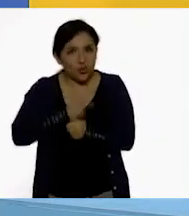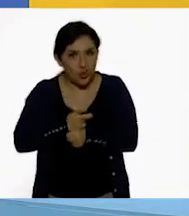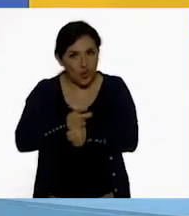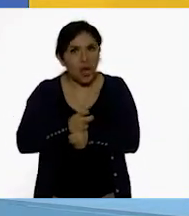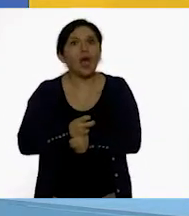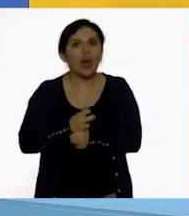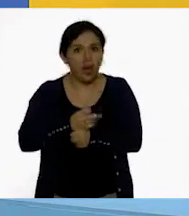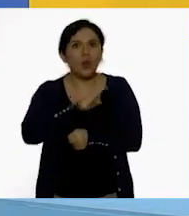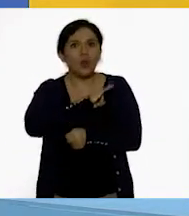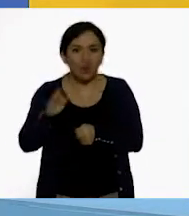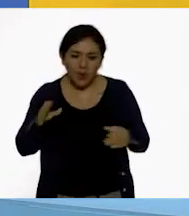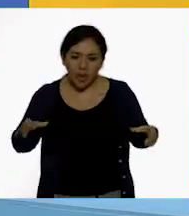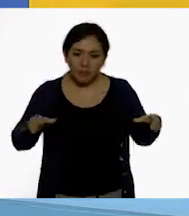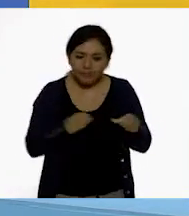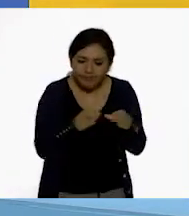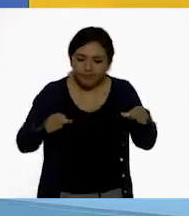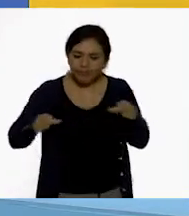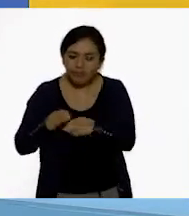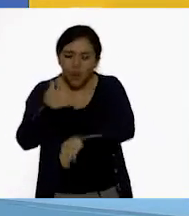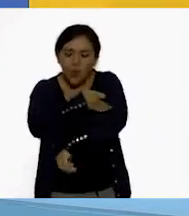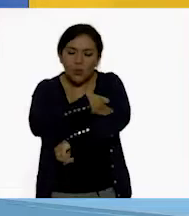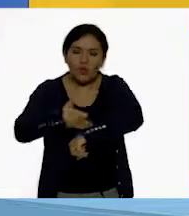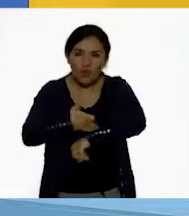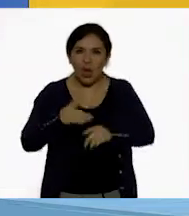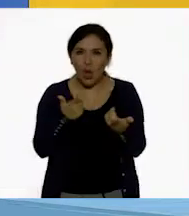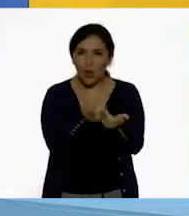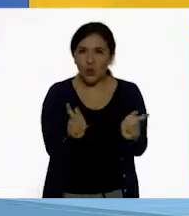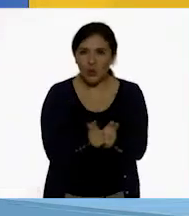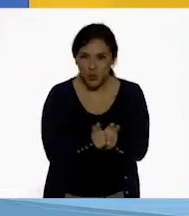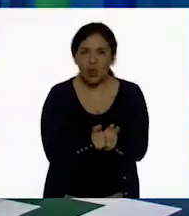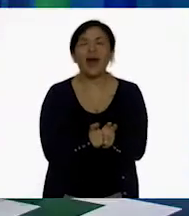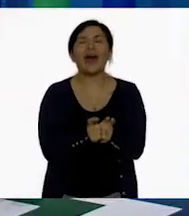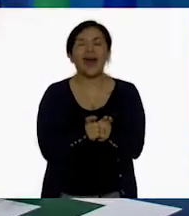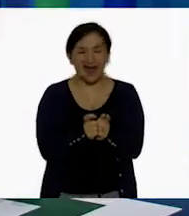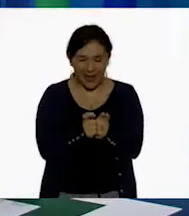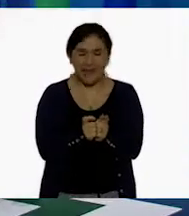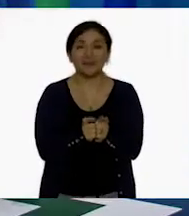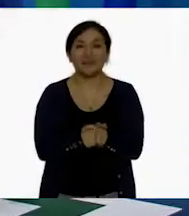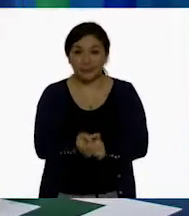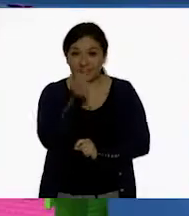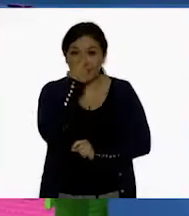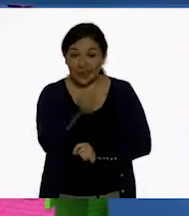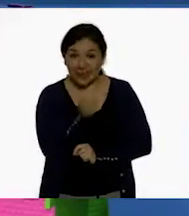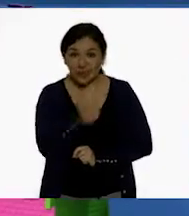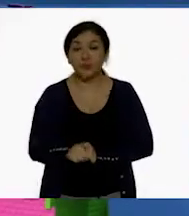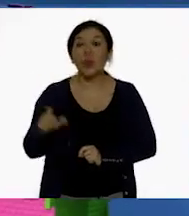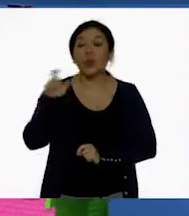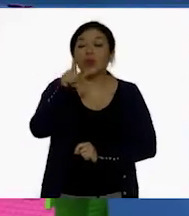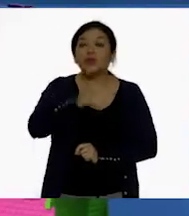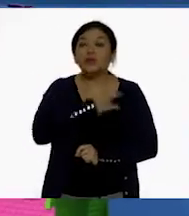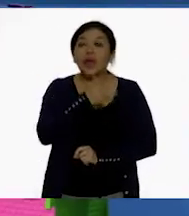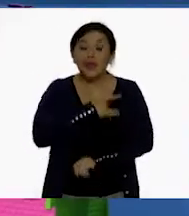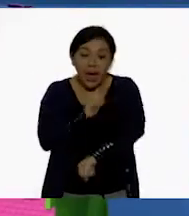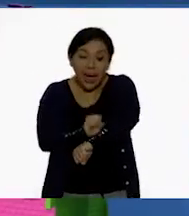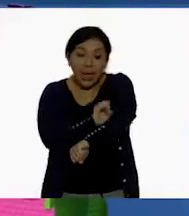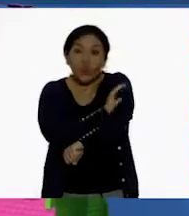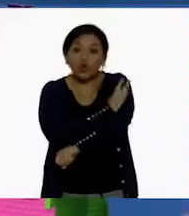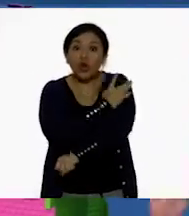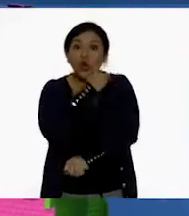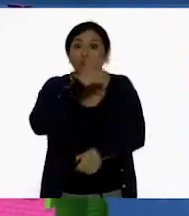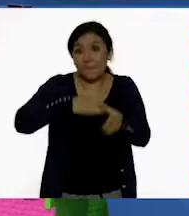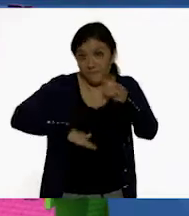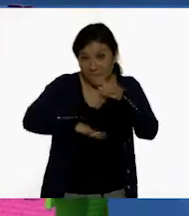pueden agrupar en familias, ¿no? ¡Muy bien! Sí. A partir de cada emoción primaria se forma